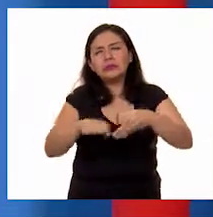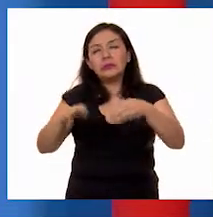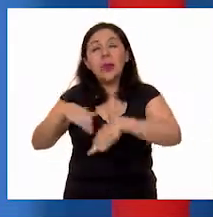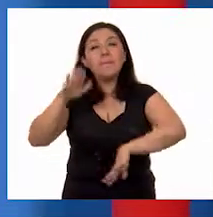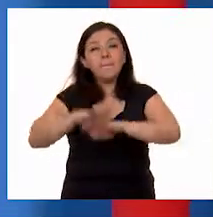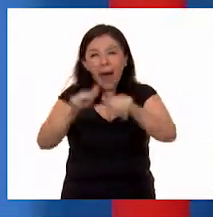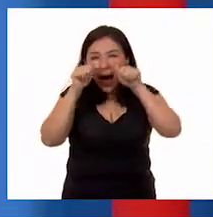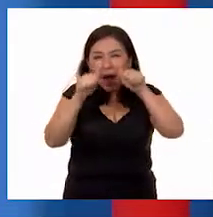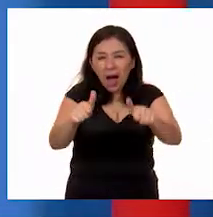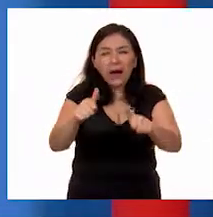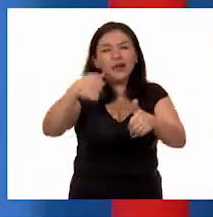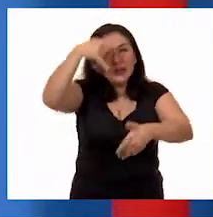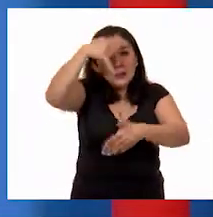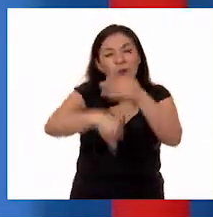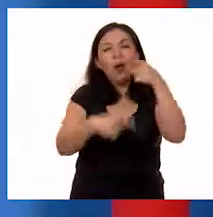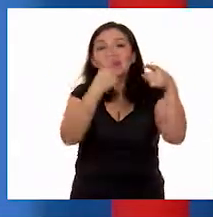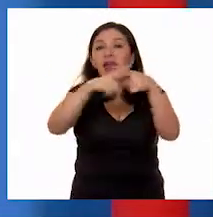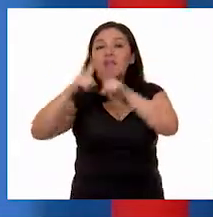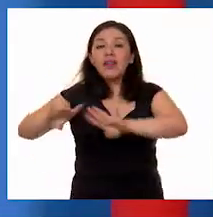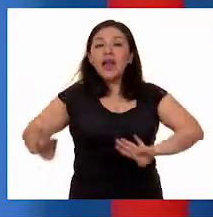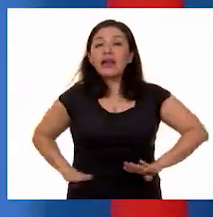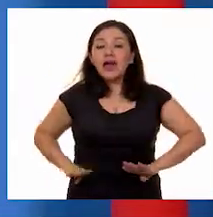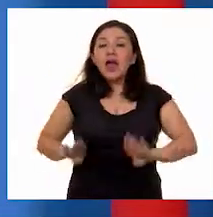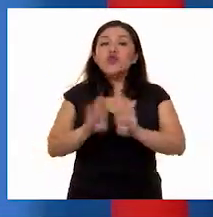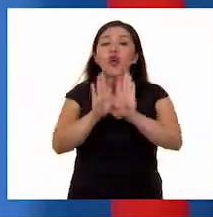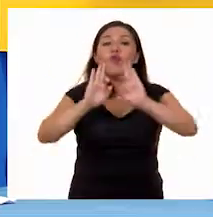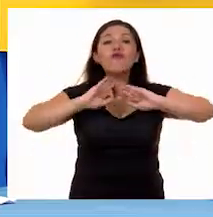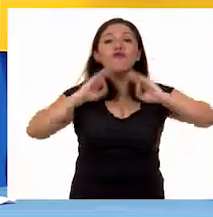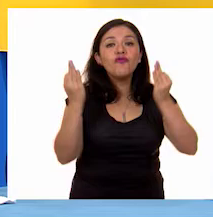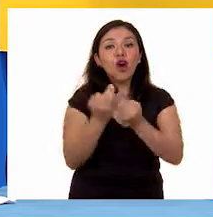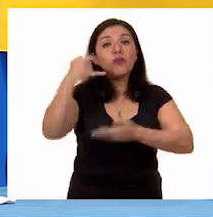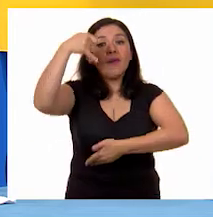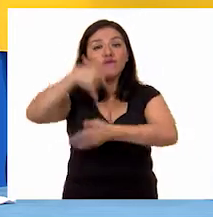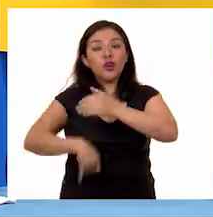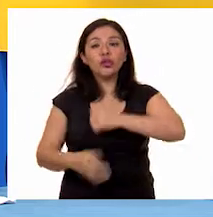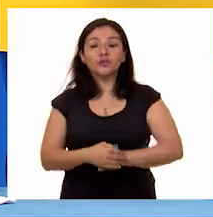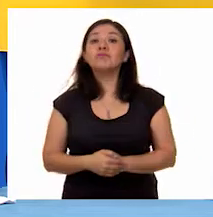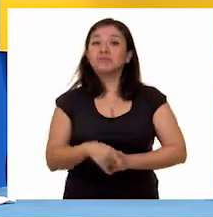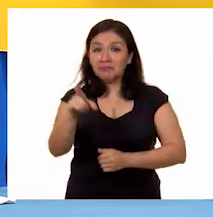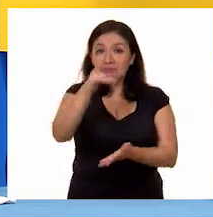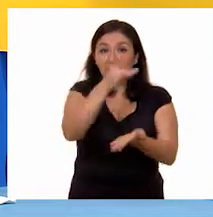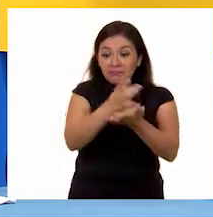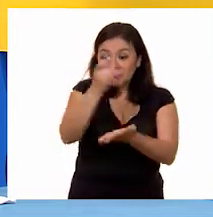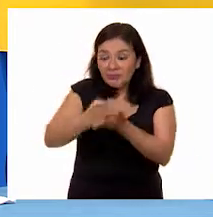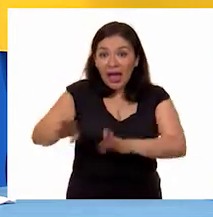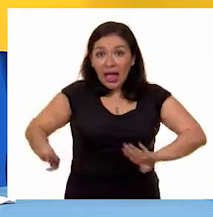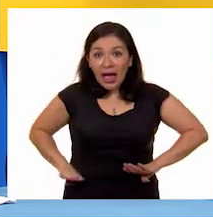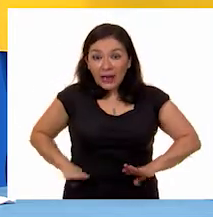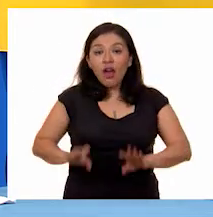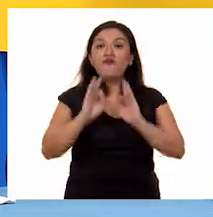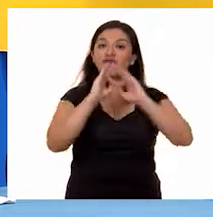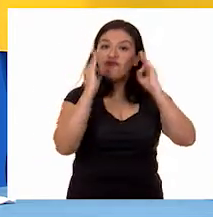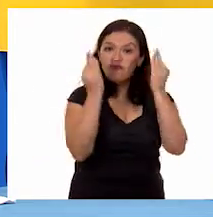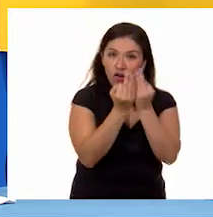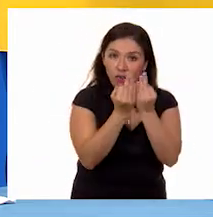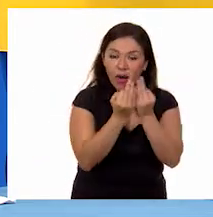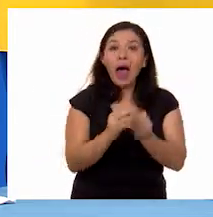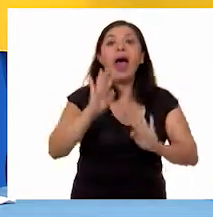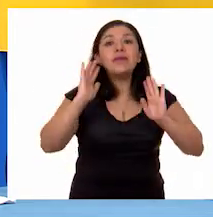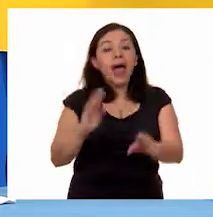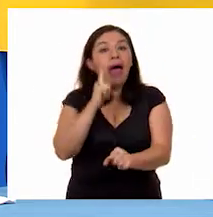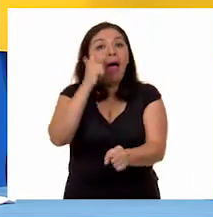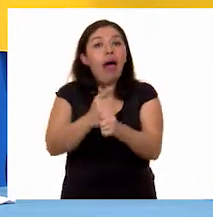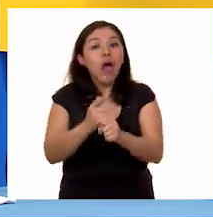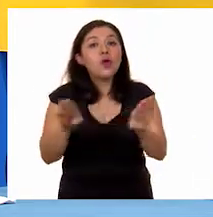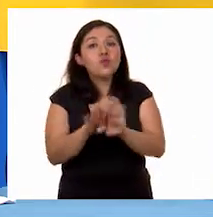y profundizamos en diversas características de forma y de fondo. Identificamos características de forma y descubrimos